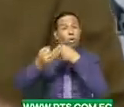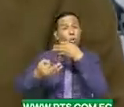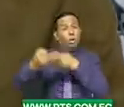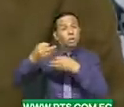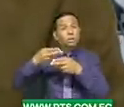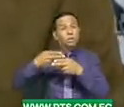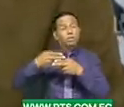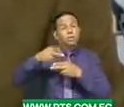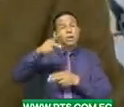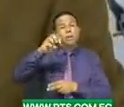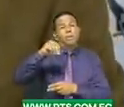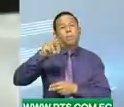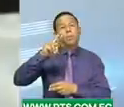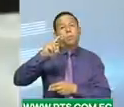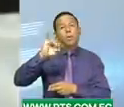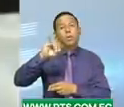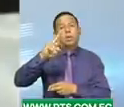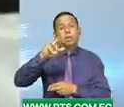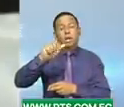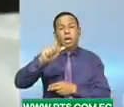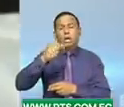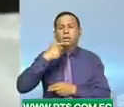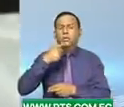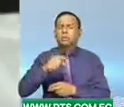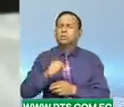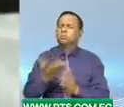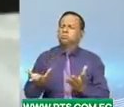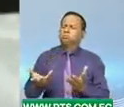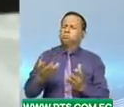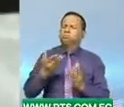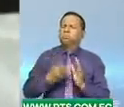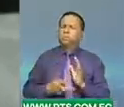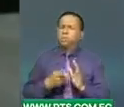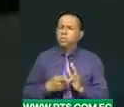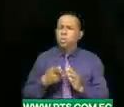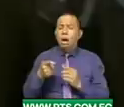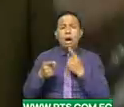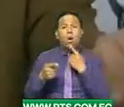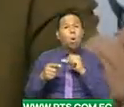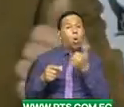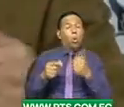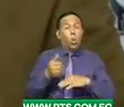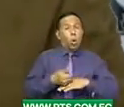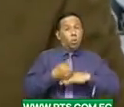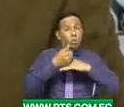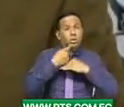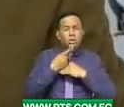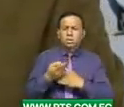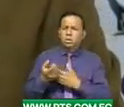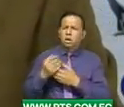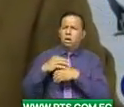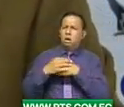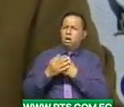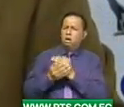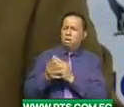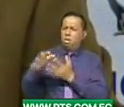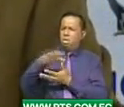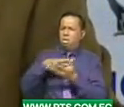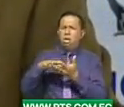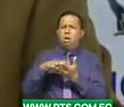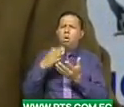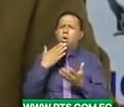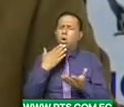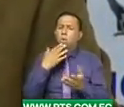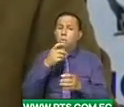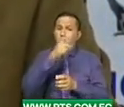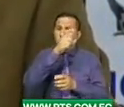interior dijo que hay una confusión judicial en el procedimiento un contraventor una persona que todavía está en